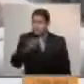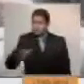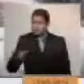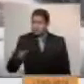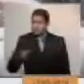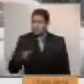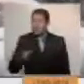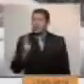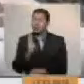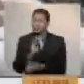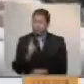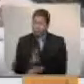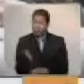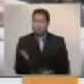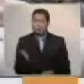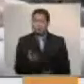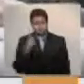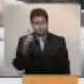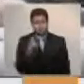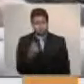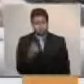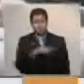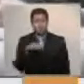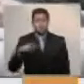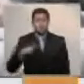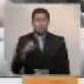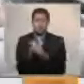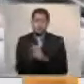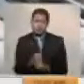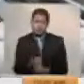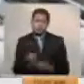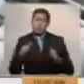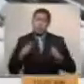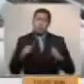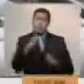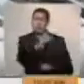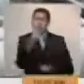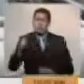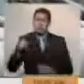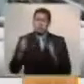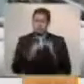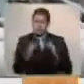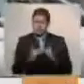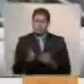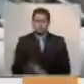Con mucha prudencia, con mucha seriedad, nosotros nos esperamos a todos vivos en cada uno de nuestros hogares y en cada una de nuestras regiones.